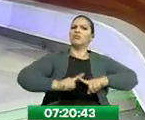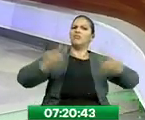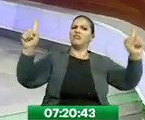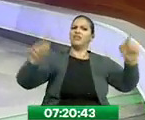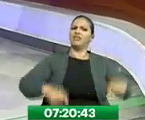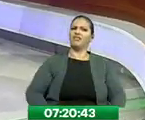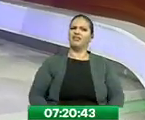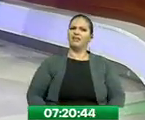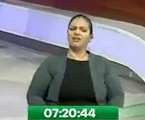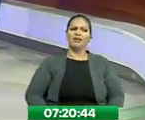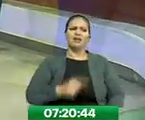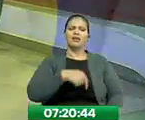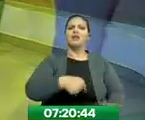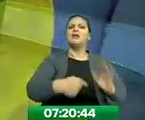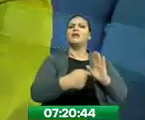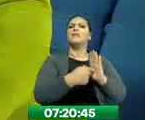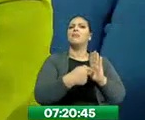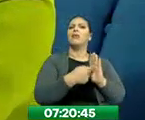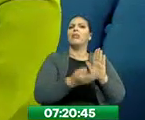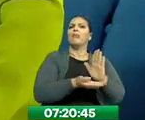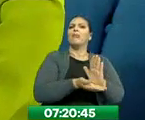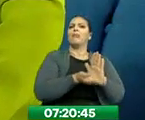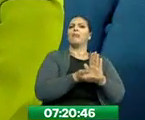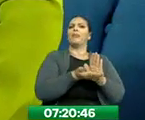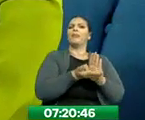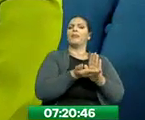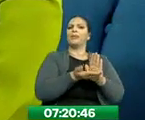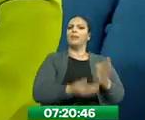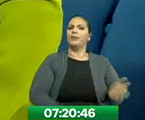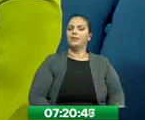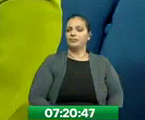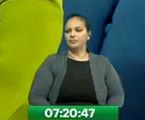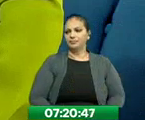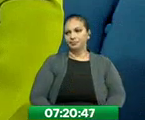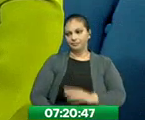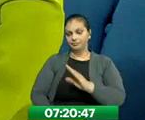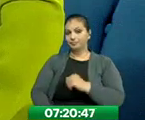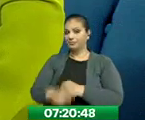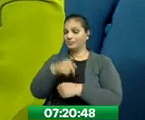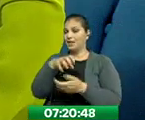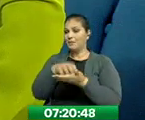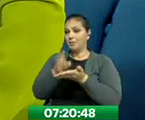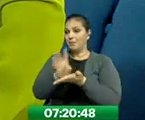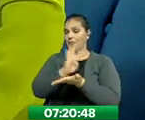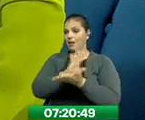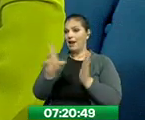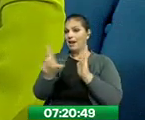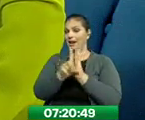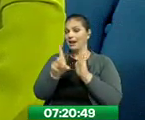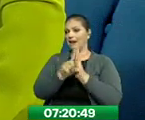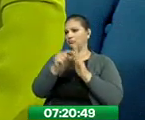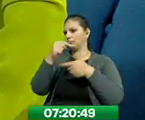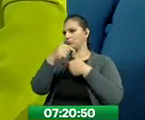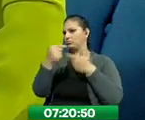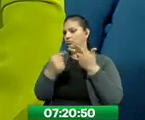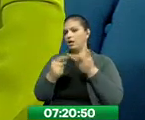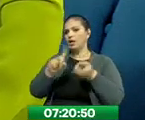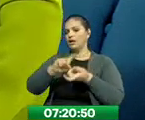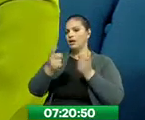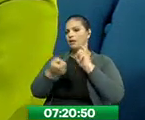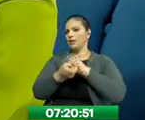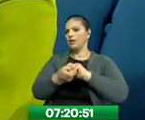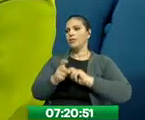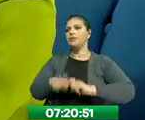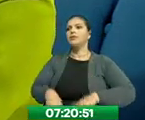escenario de ser aprobados y de lo que se apruebe en condumio, ¿cuál va a ser el país que va a recibir el próximo gobernante del 2021? Las elecciones están